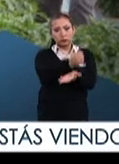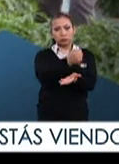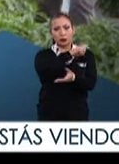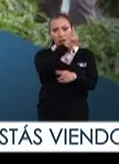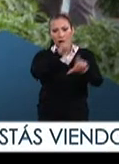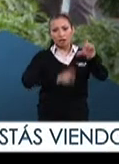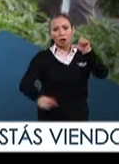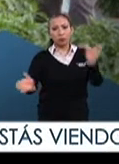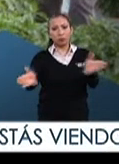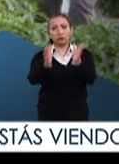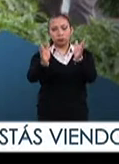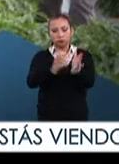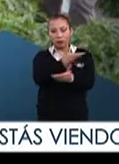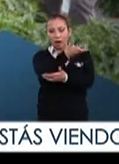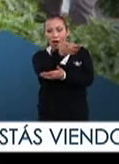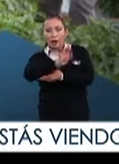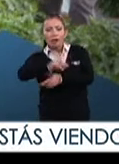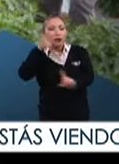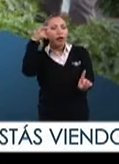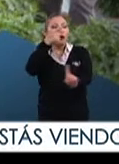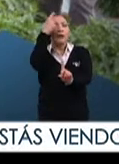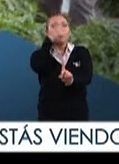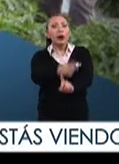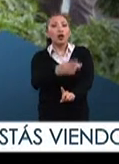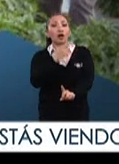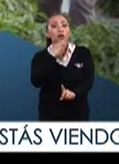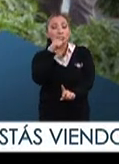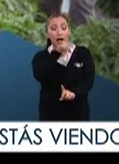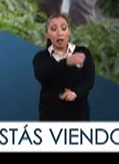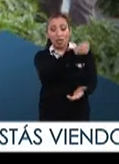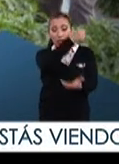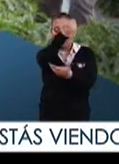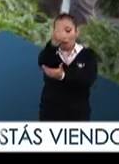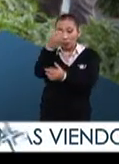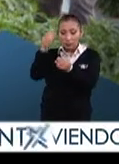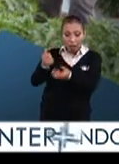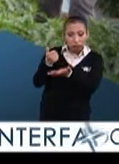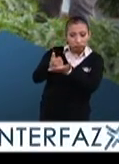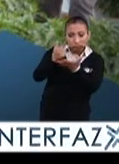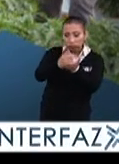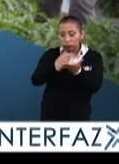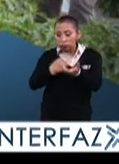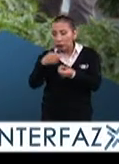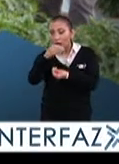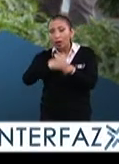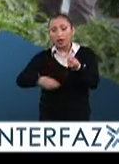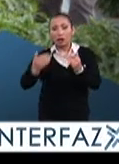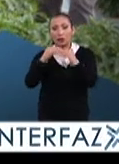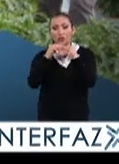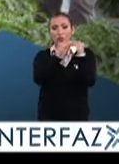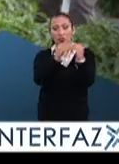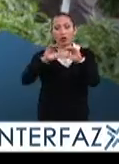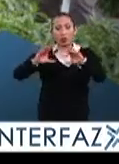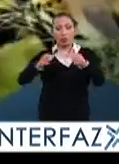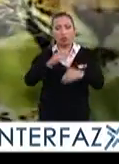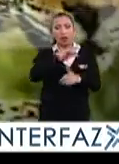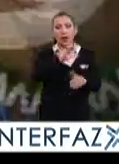Nacional de Fomento Ejidal, con el objetivo de aplicar en inversiones productivas los fondos comunes